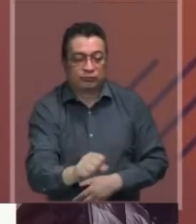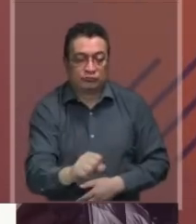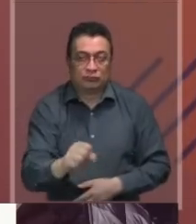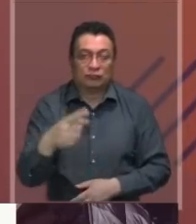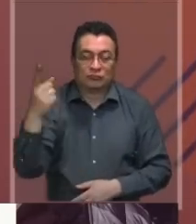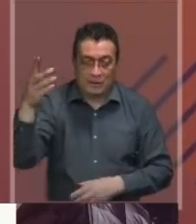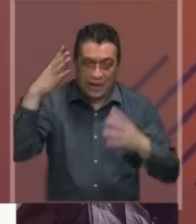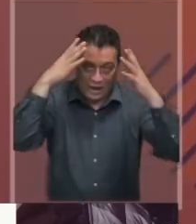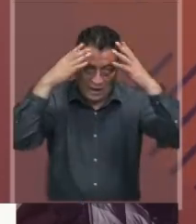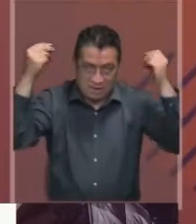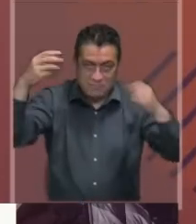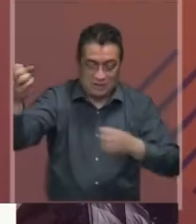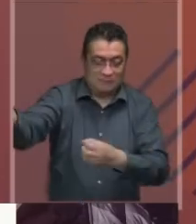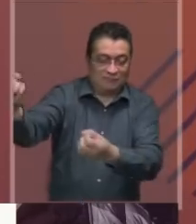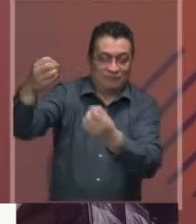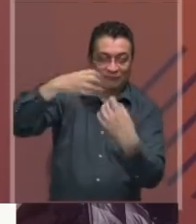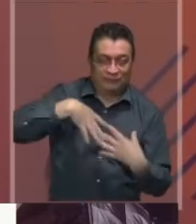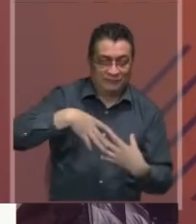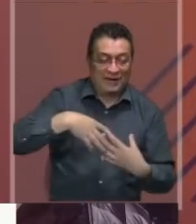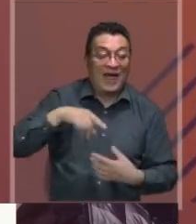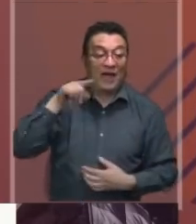de Rotterdam. En su interior,